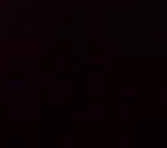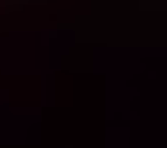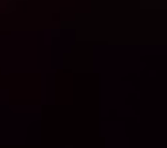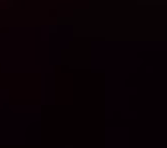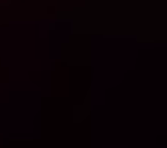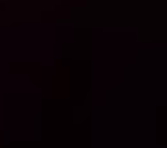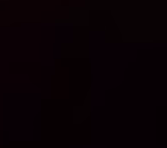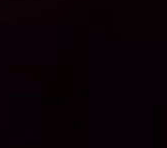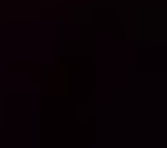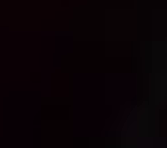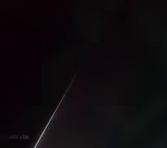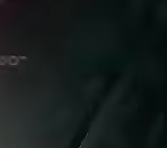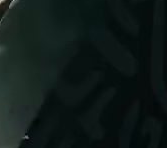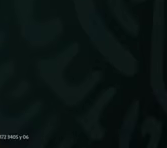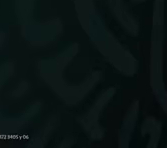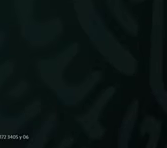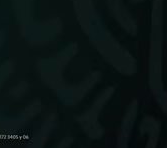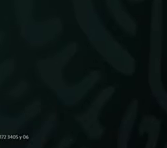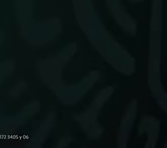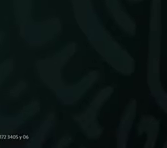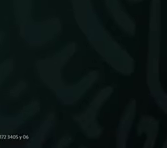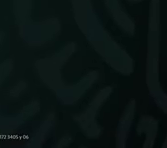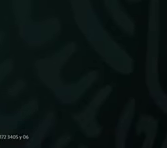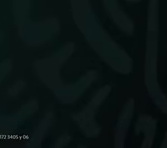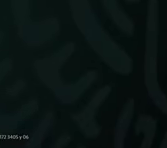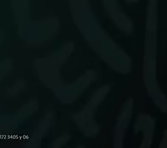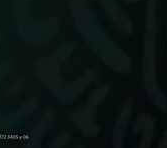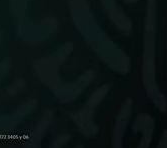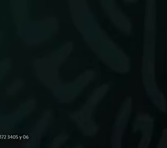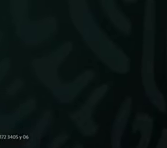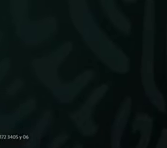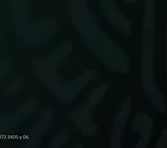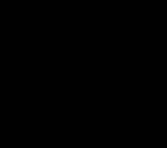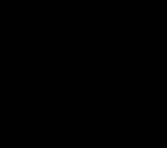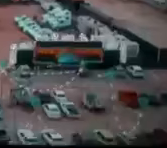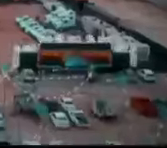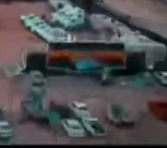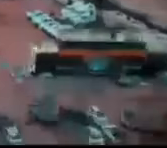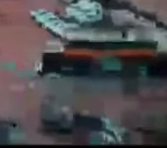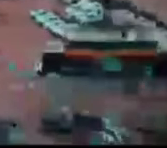restricciones. Gobierno de Ensenada. Juntos, seguiremos cumpliendo.